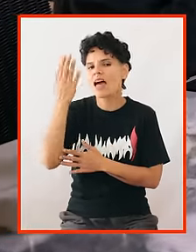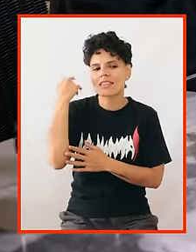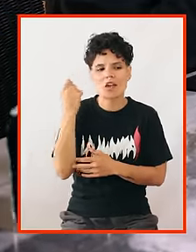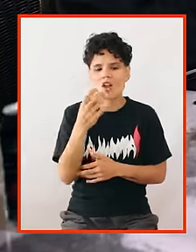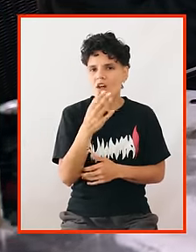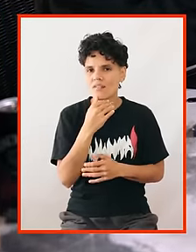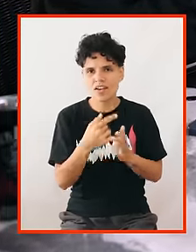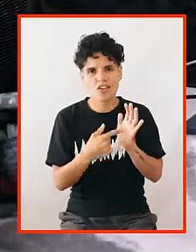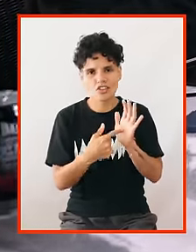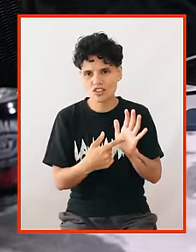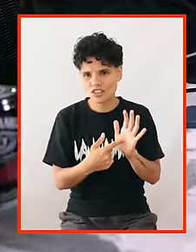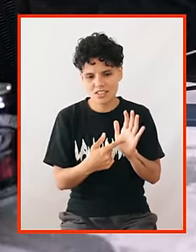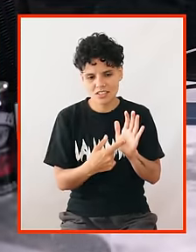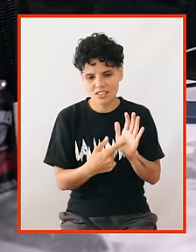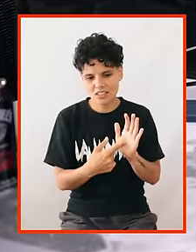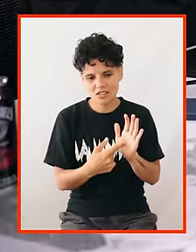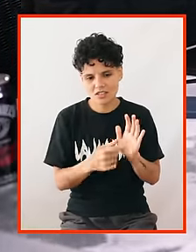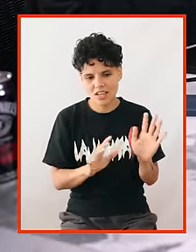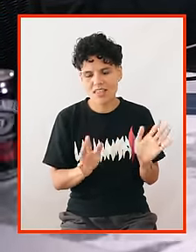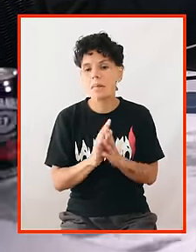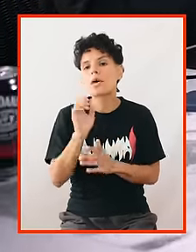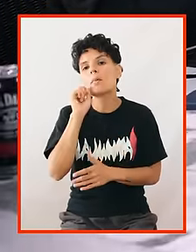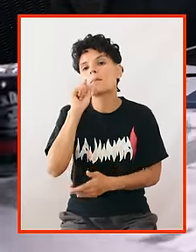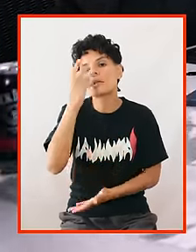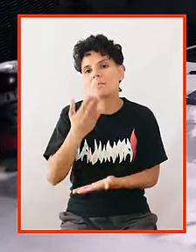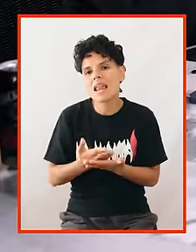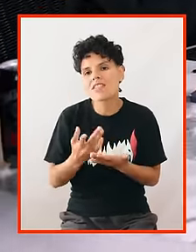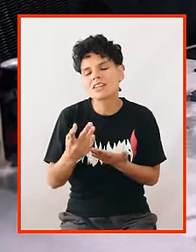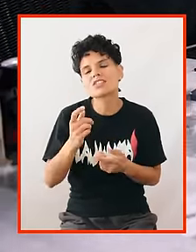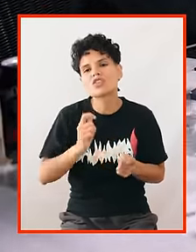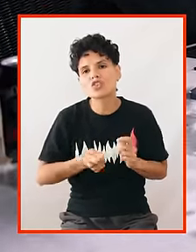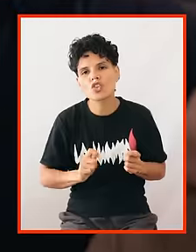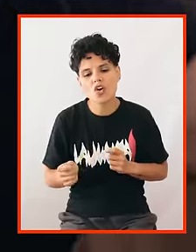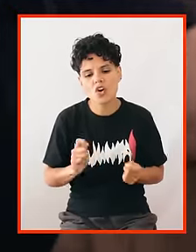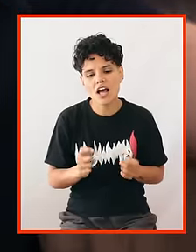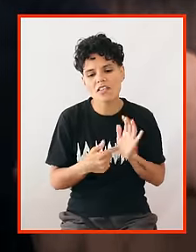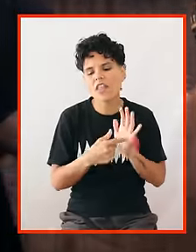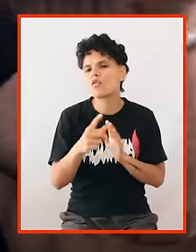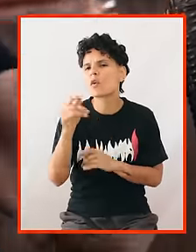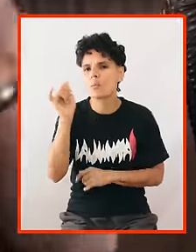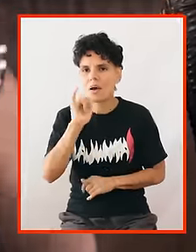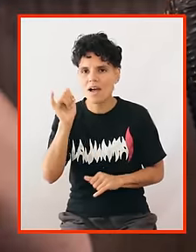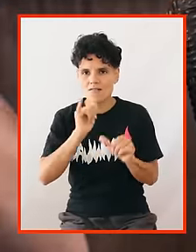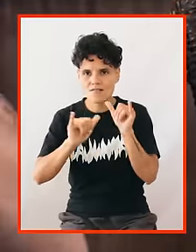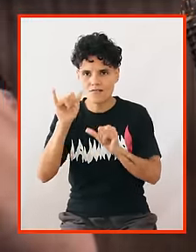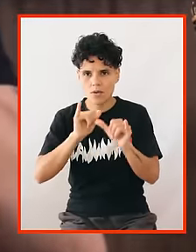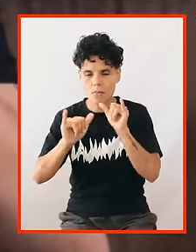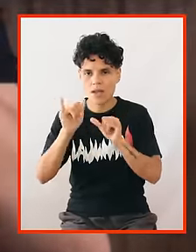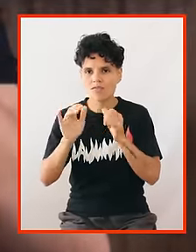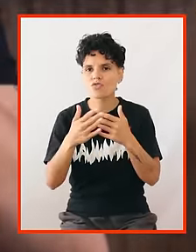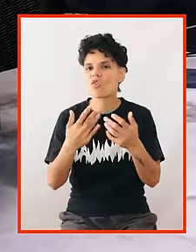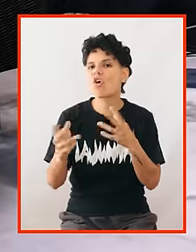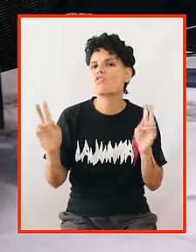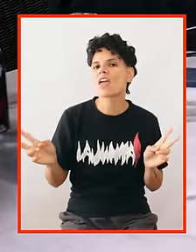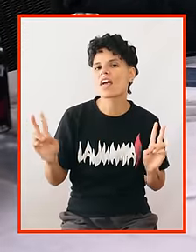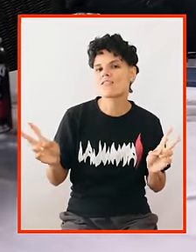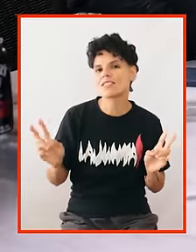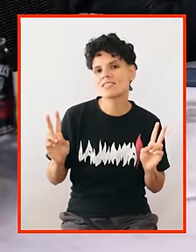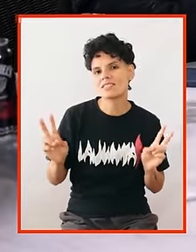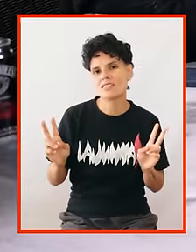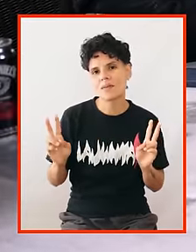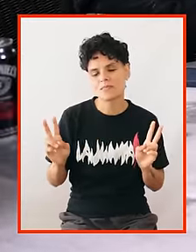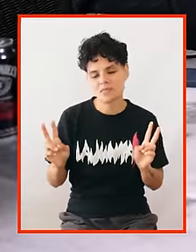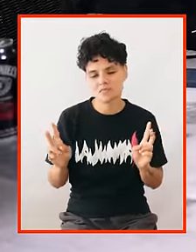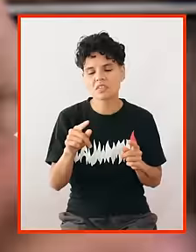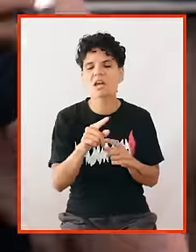en ese momento. Pero disco, la primera tocata. La primera tocata fue en el Top Pub en Bellavista. En Bellavista. Y Constitución